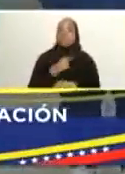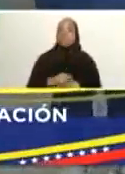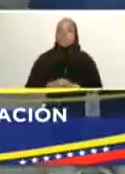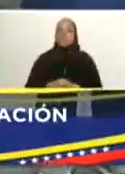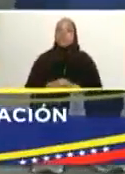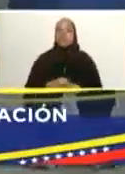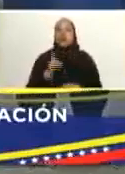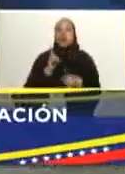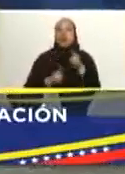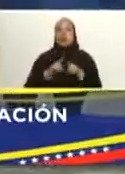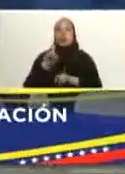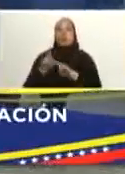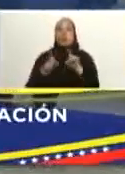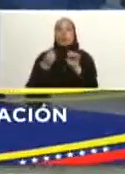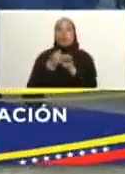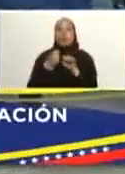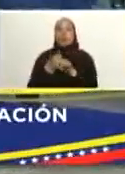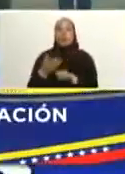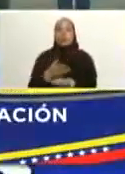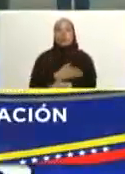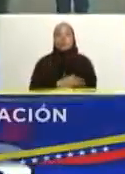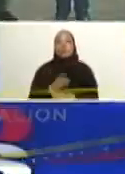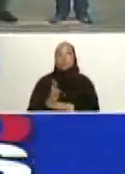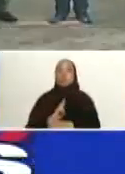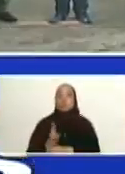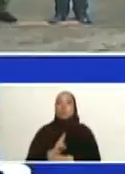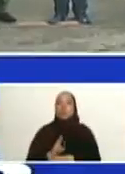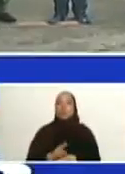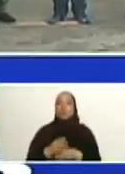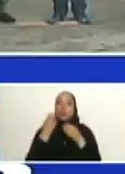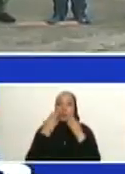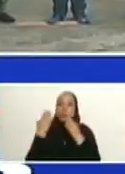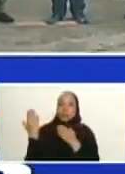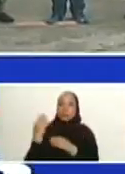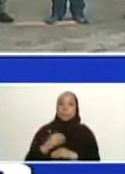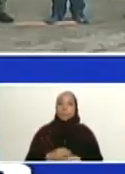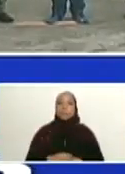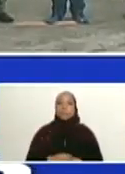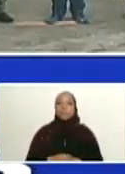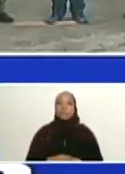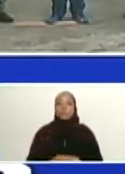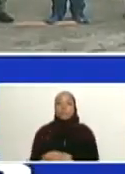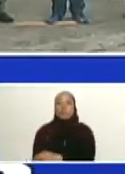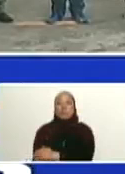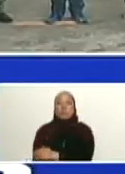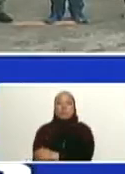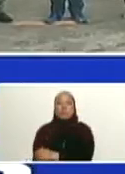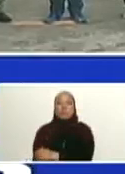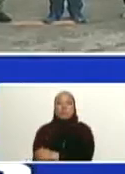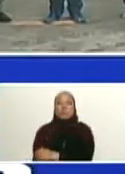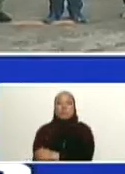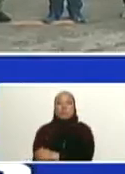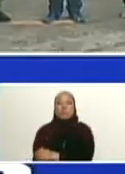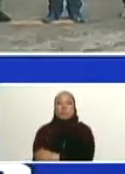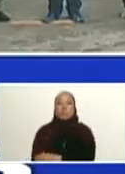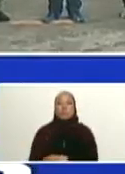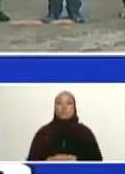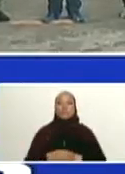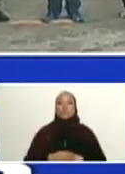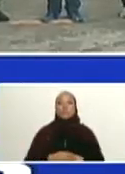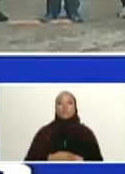de pregunta, presidente, estamos prestos. Adelante. Bueno, excelente. Aquí,